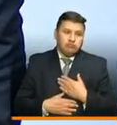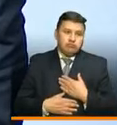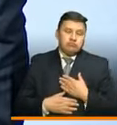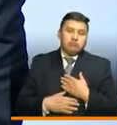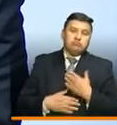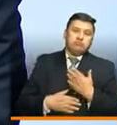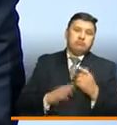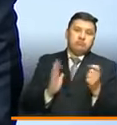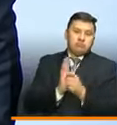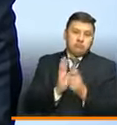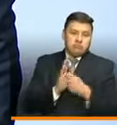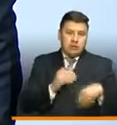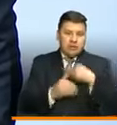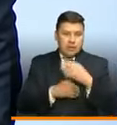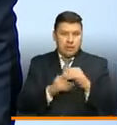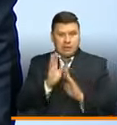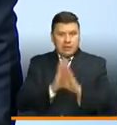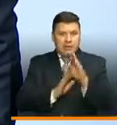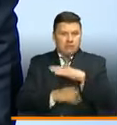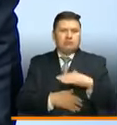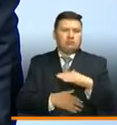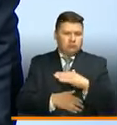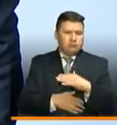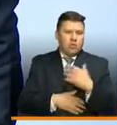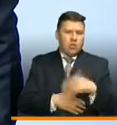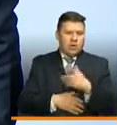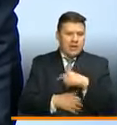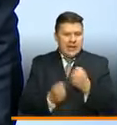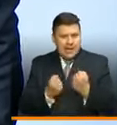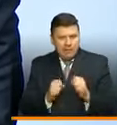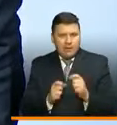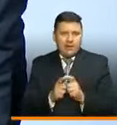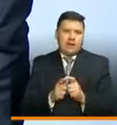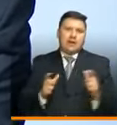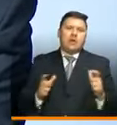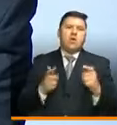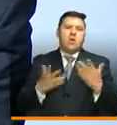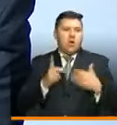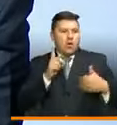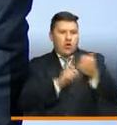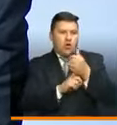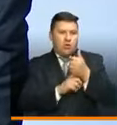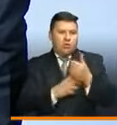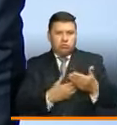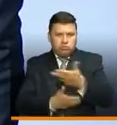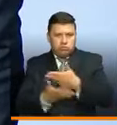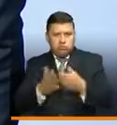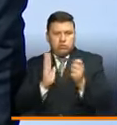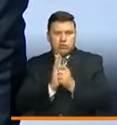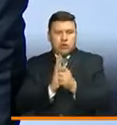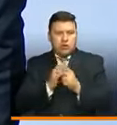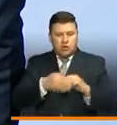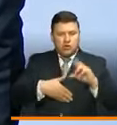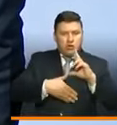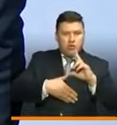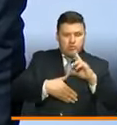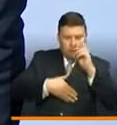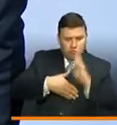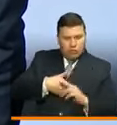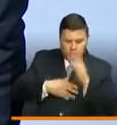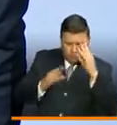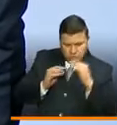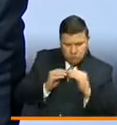tipo de iniciativas que se desarrolla con PNUD, por supuesto, serán un esfuerzo grande en cómo logramos una cooperación sur-sur, cómo logramos una cooperación que